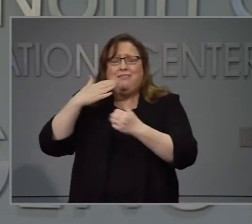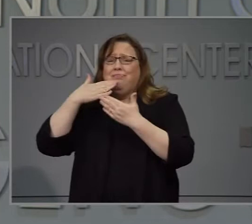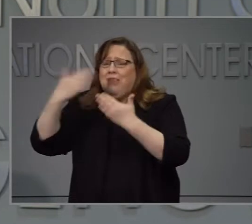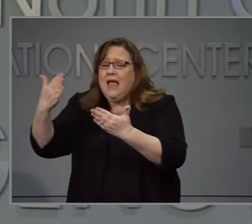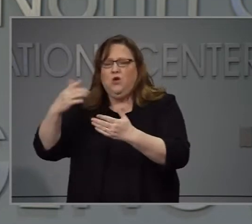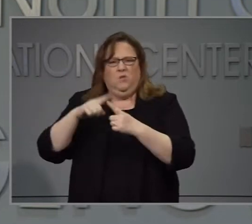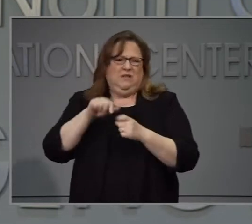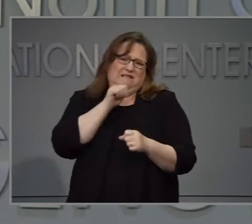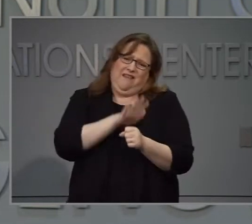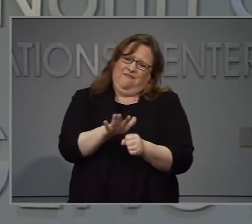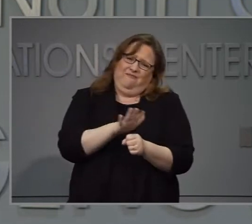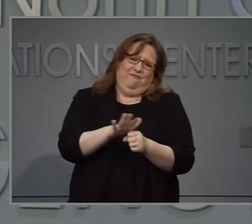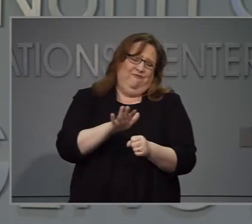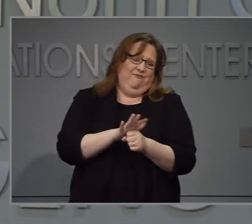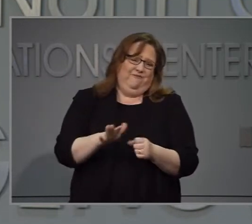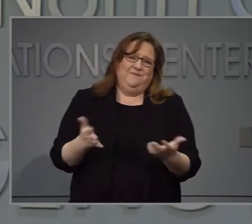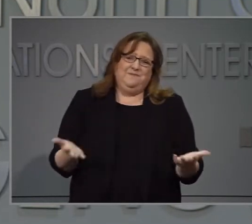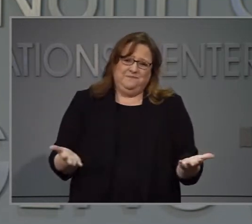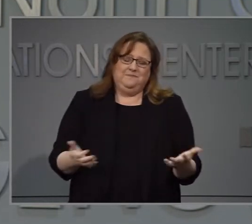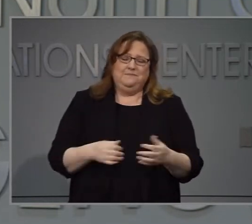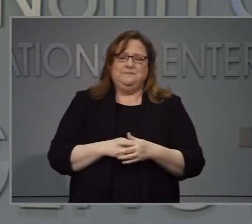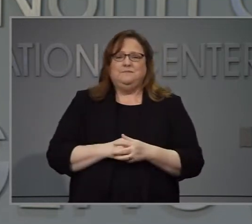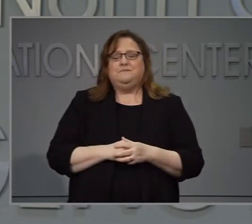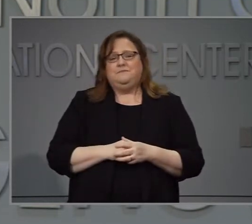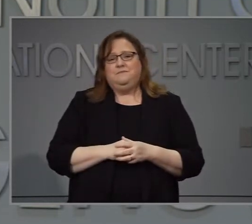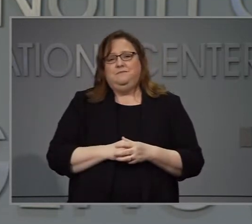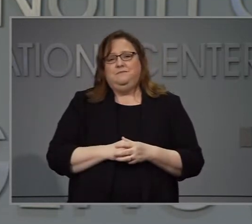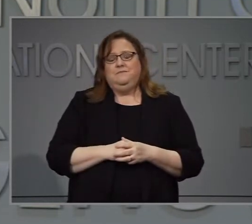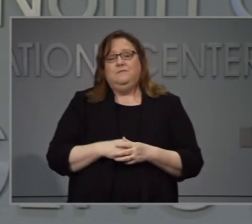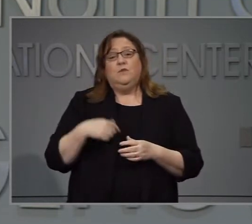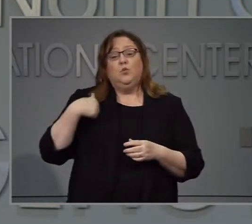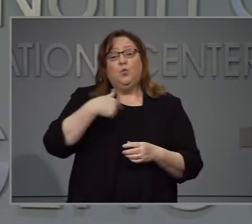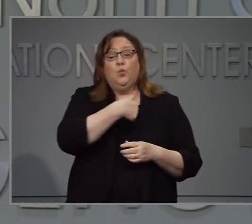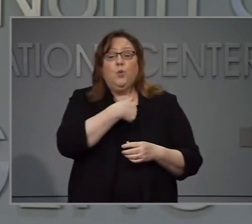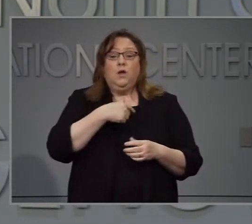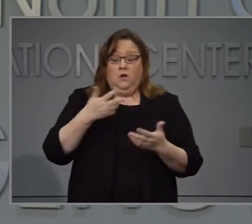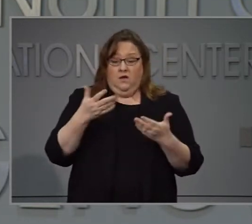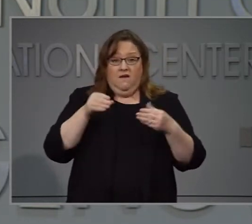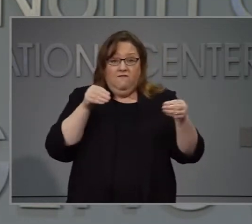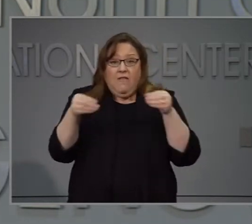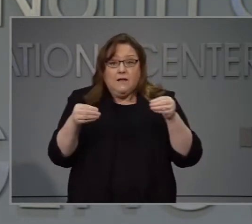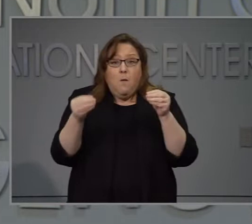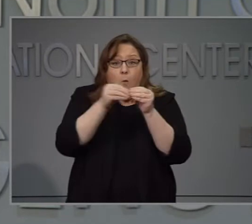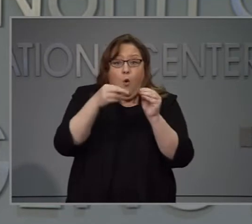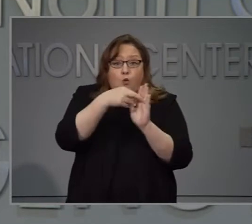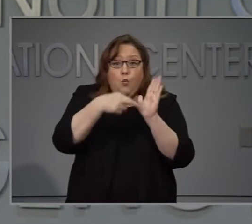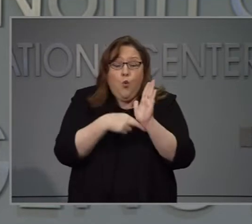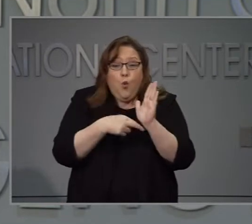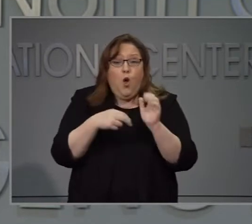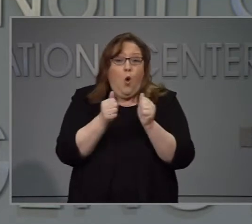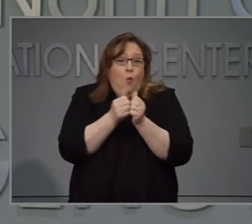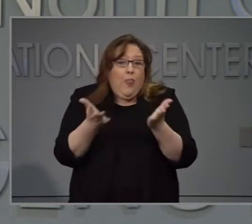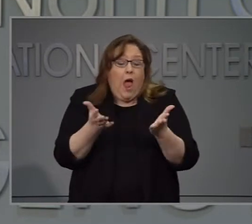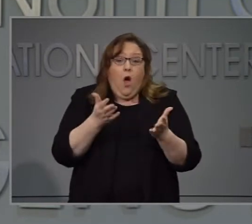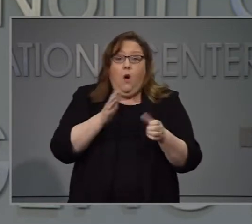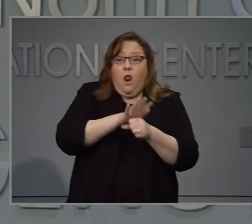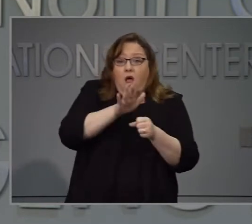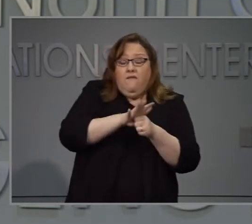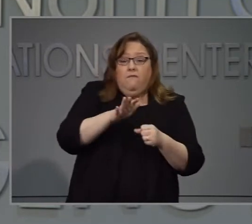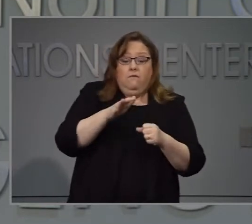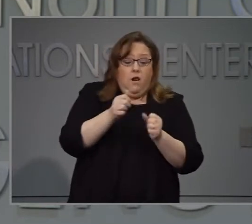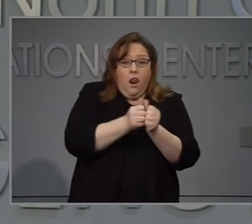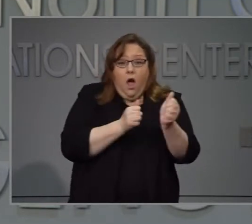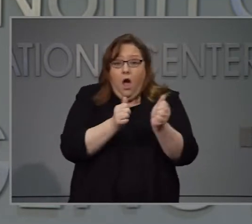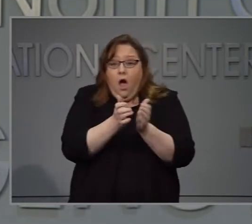las restricciones aquí sin tener las suficientes mascarillas batas y guantes es como ir a acampar por